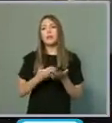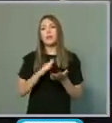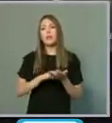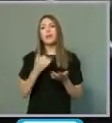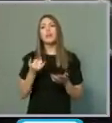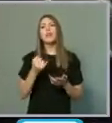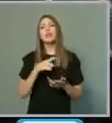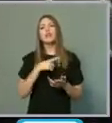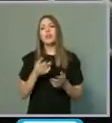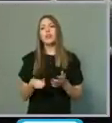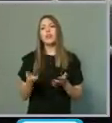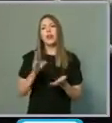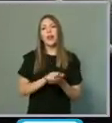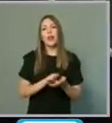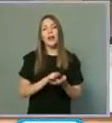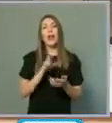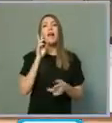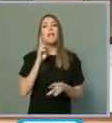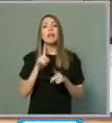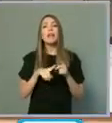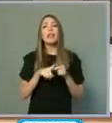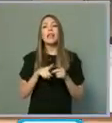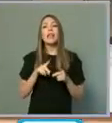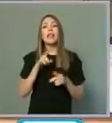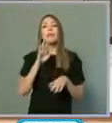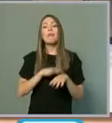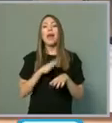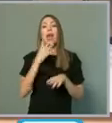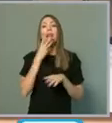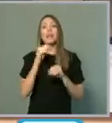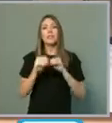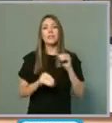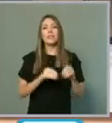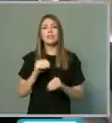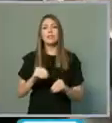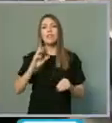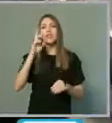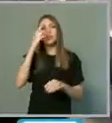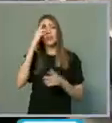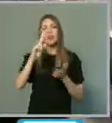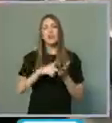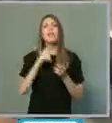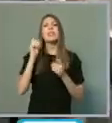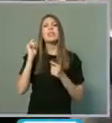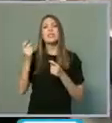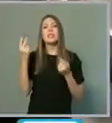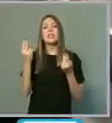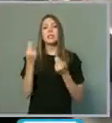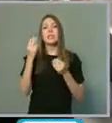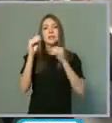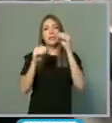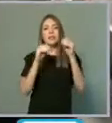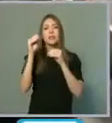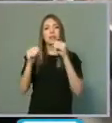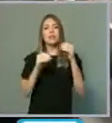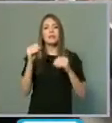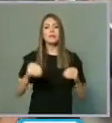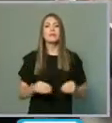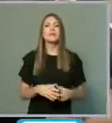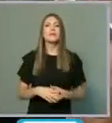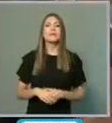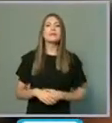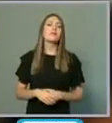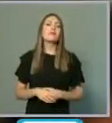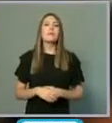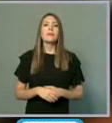ver cuál le queda más bonita. A que la ver chef cuál, Barbie. a ver cuál, competencia. Bueno, pues vamos a recordar nuevamente los ingredientes para todos aquellos que estén en casita. Recordemos